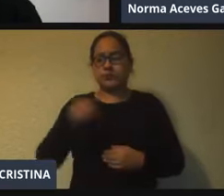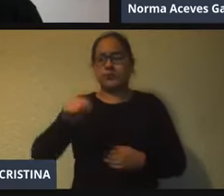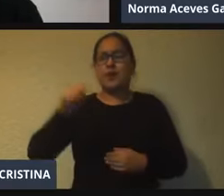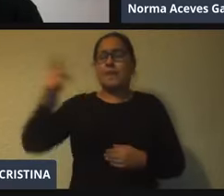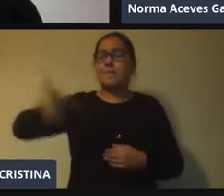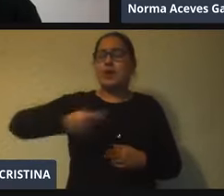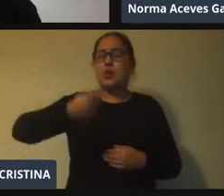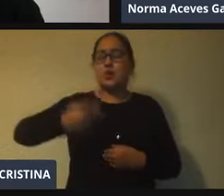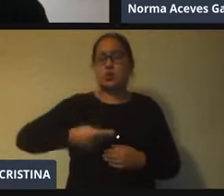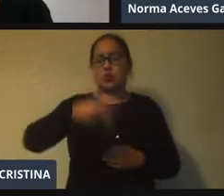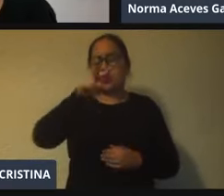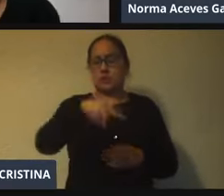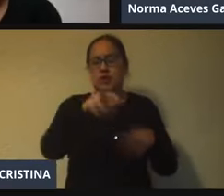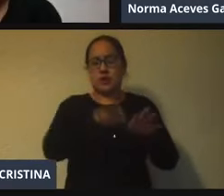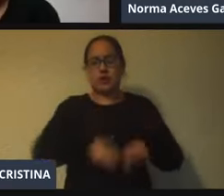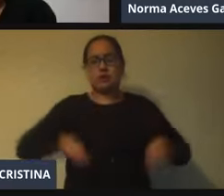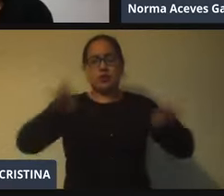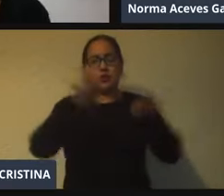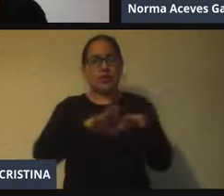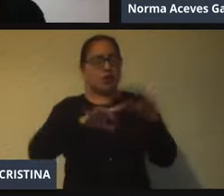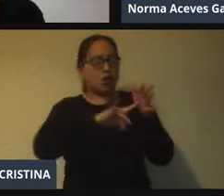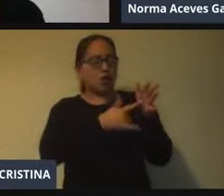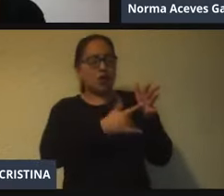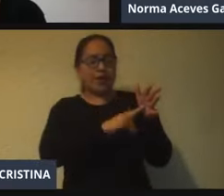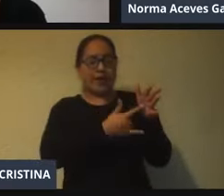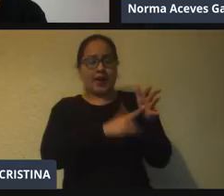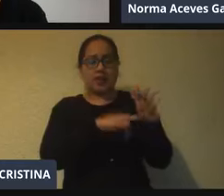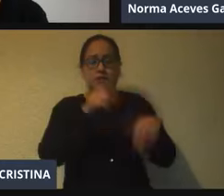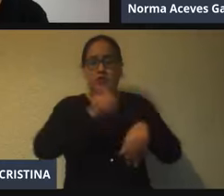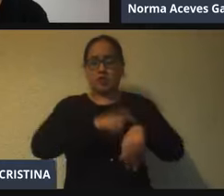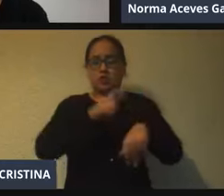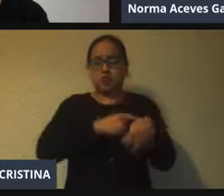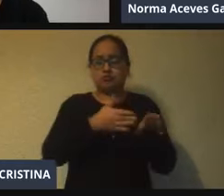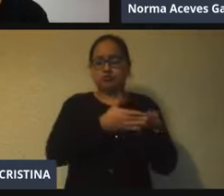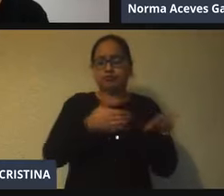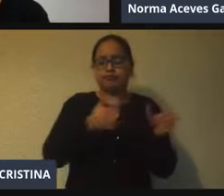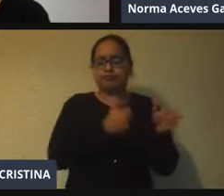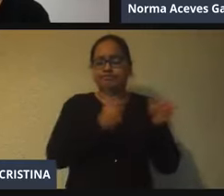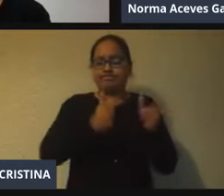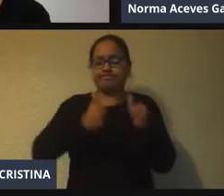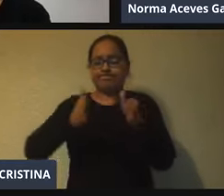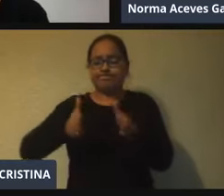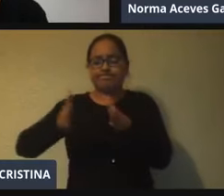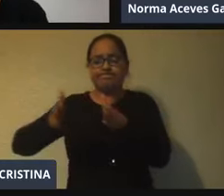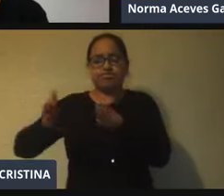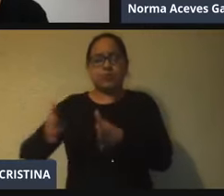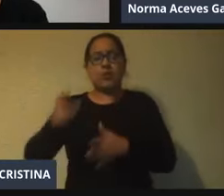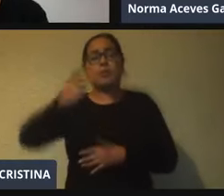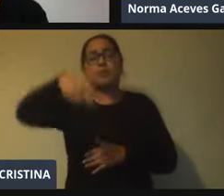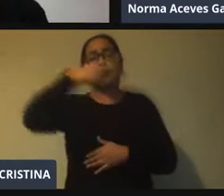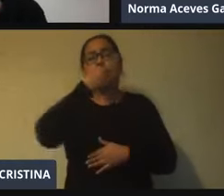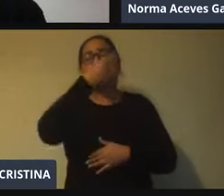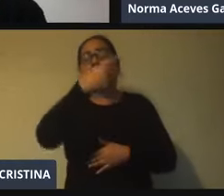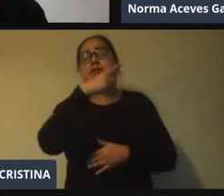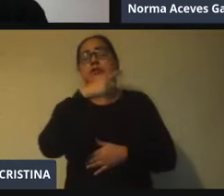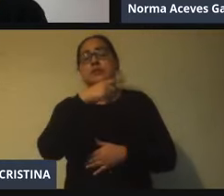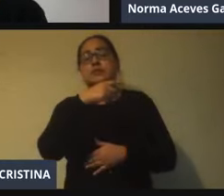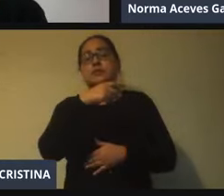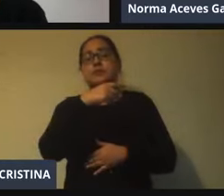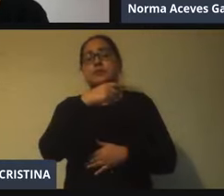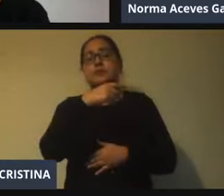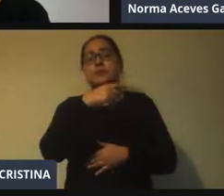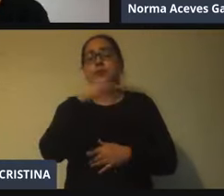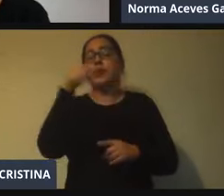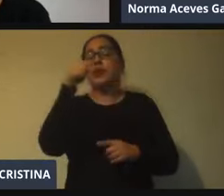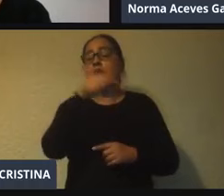es importante el horario, porque han escuchado que en la mayoría de las personas